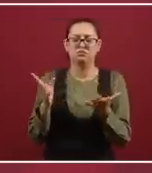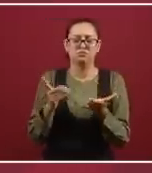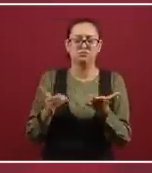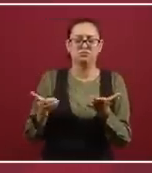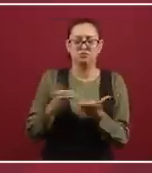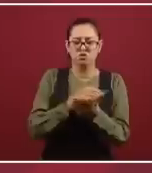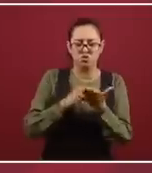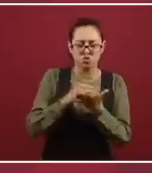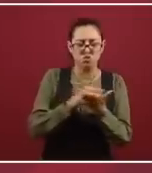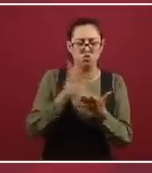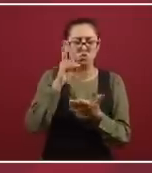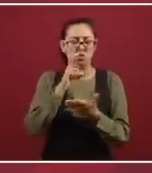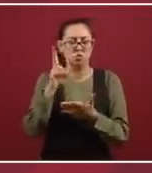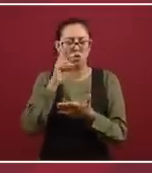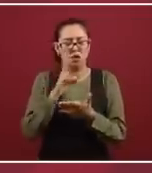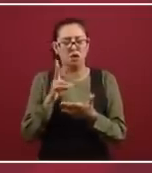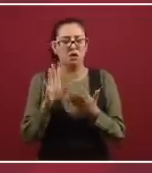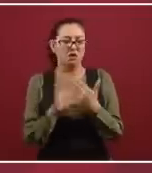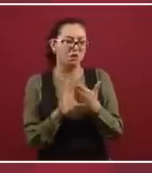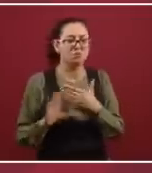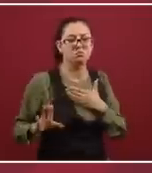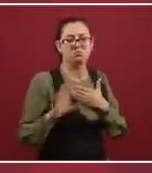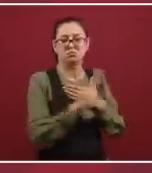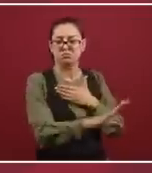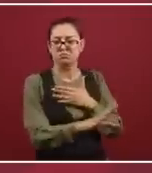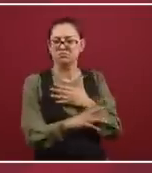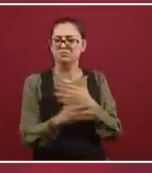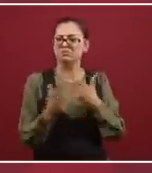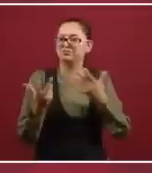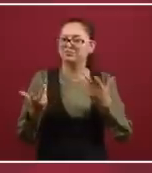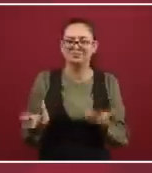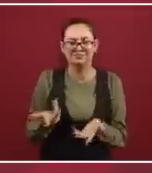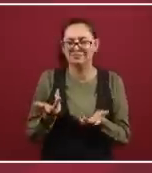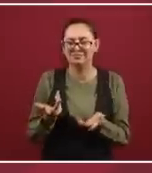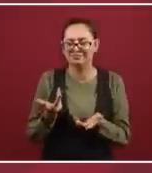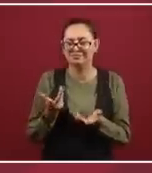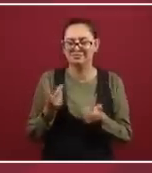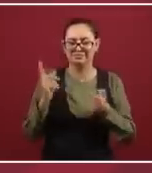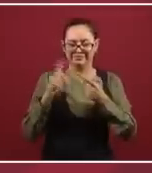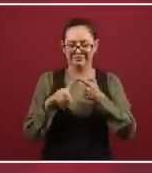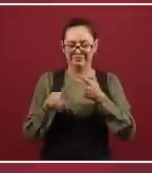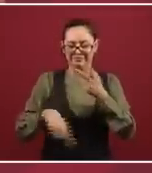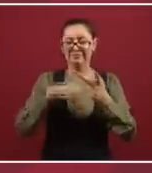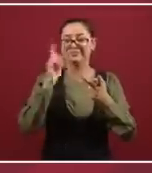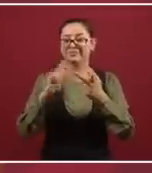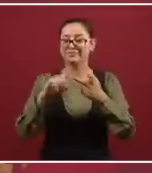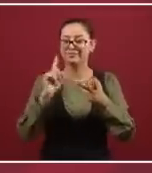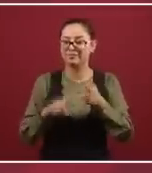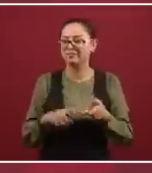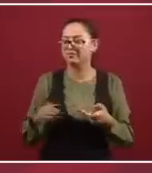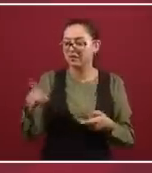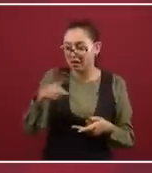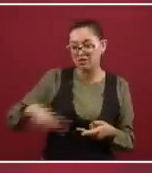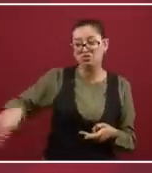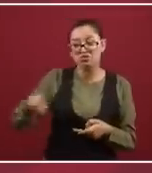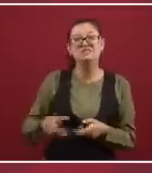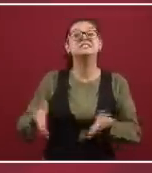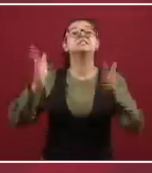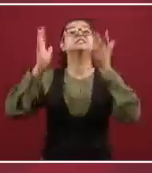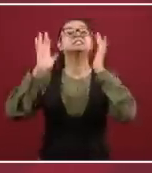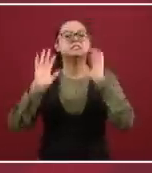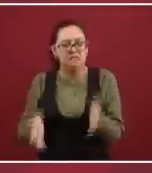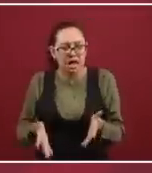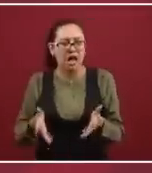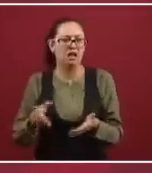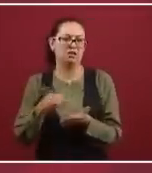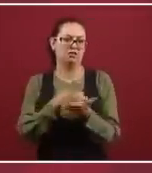del consumo de las drogas, sino cómo curamos, cómo atendemos